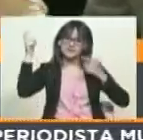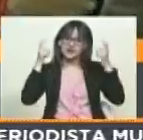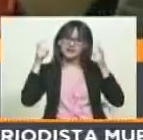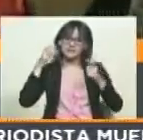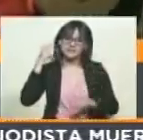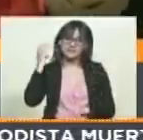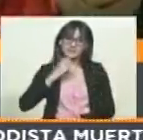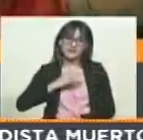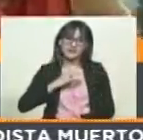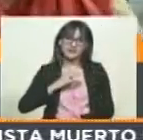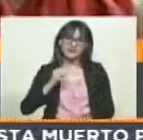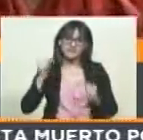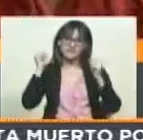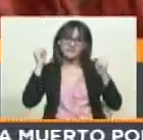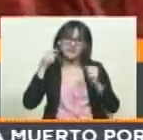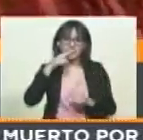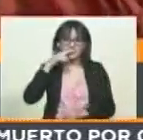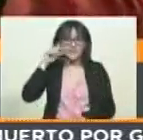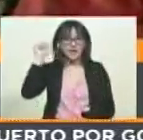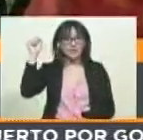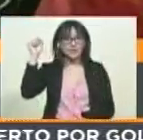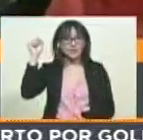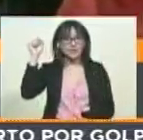Fidel! ¡Vivan Maduro y Raúl!